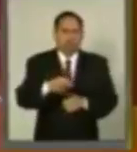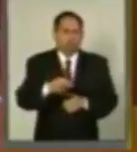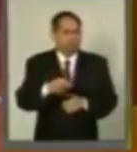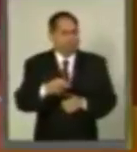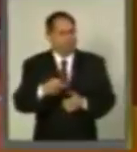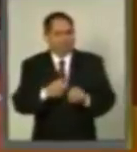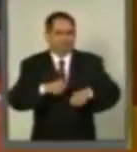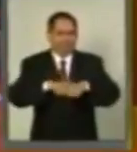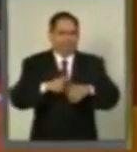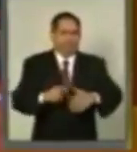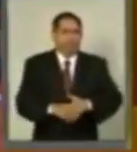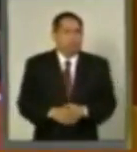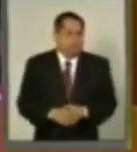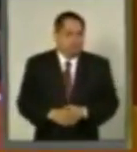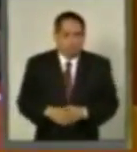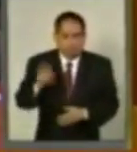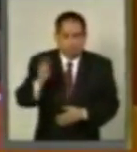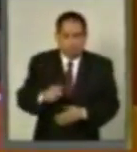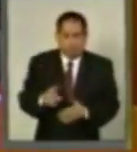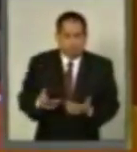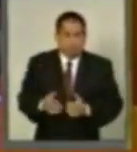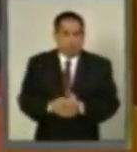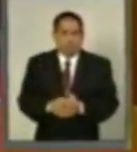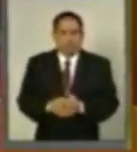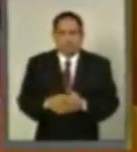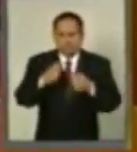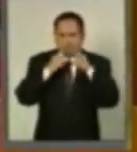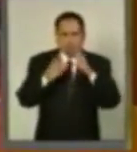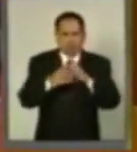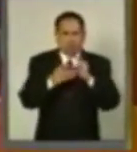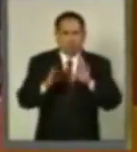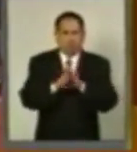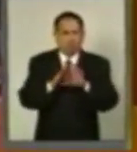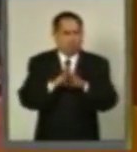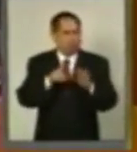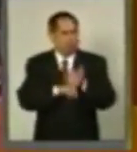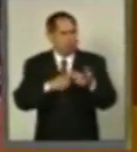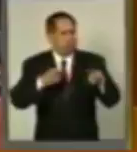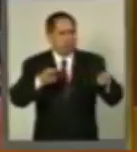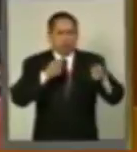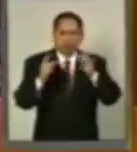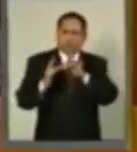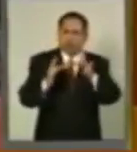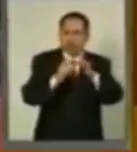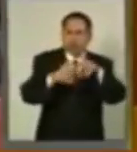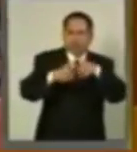sociales. Porque sí, efectivamente, usted ha dialogado con muchos